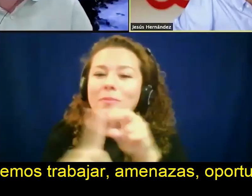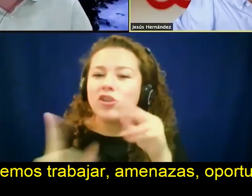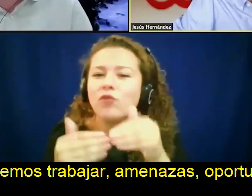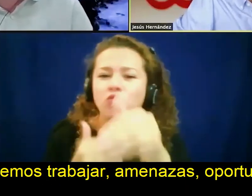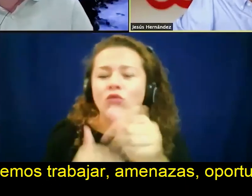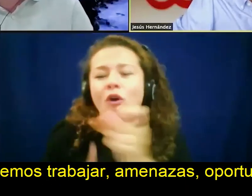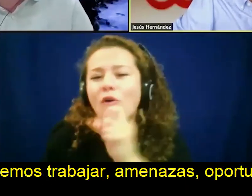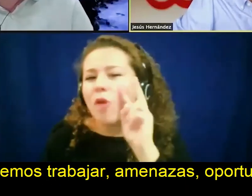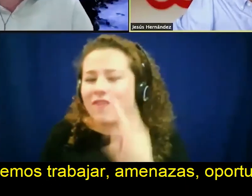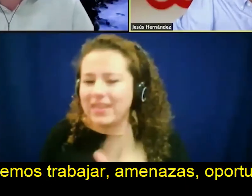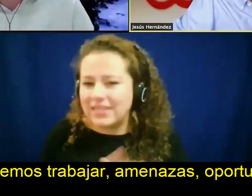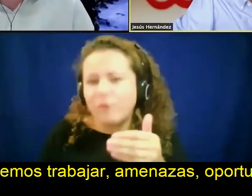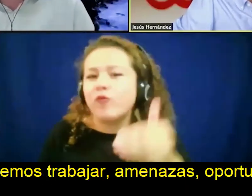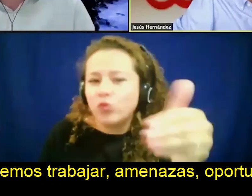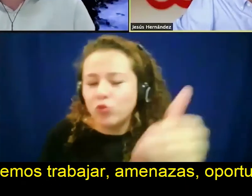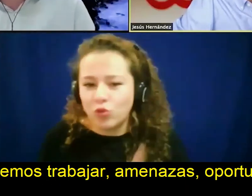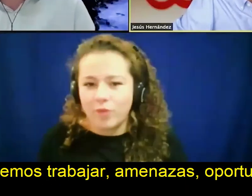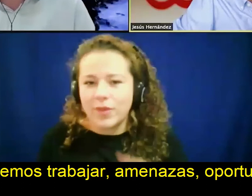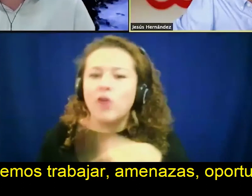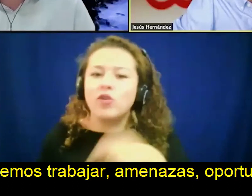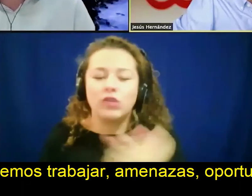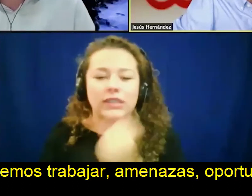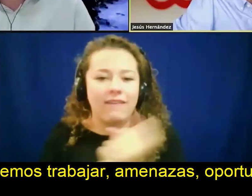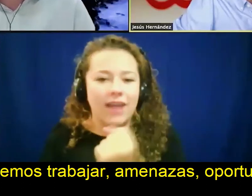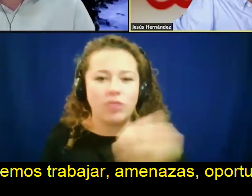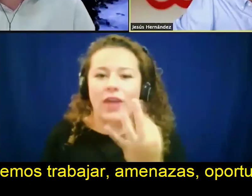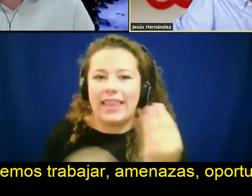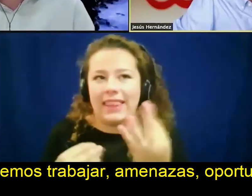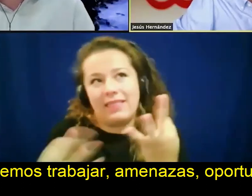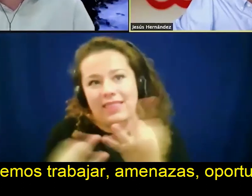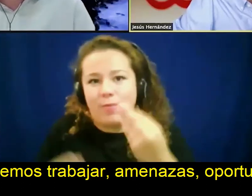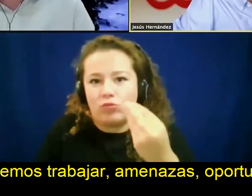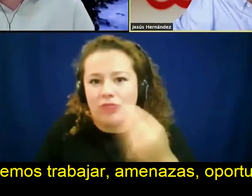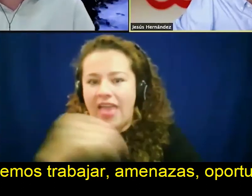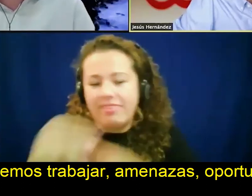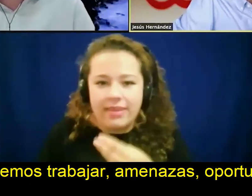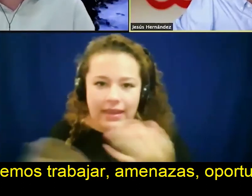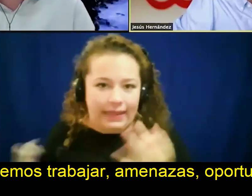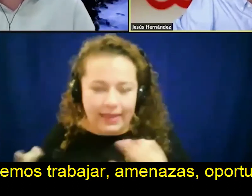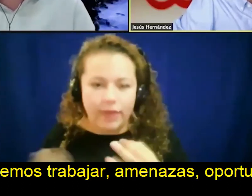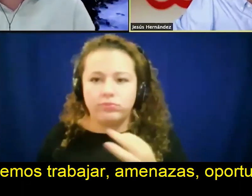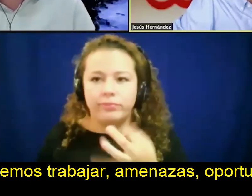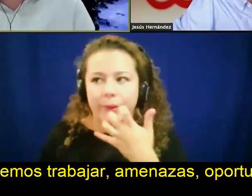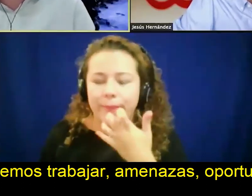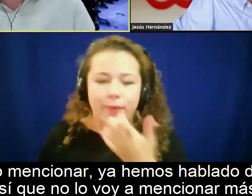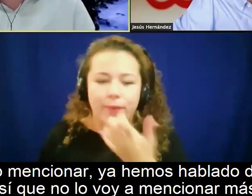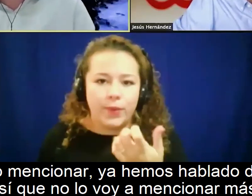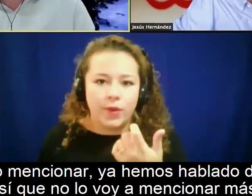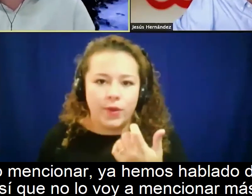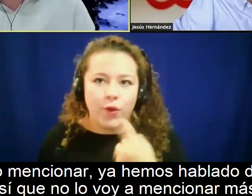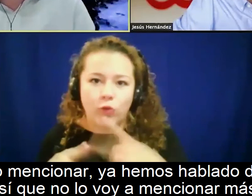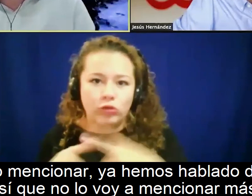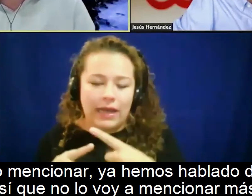ves? ¿Cómo ves en qué estamos trabajando? ¿Qué debemos de trabajar? ¿Amenazas? ¿Oportunidades?